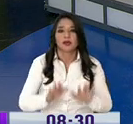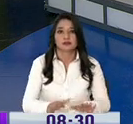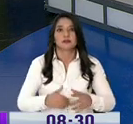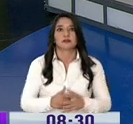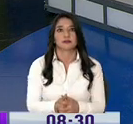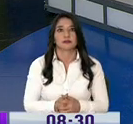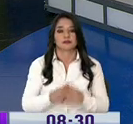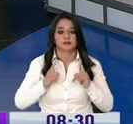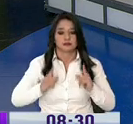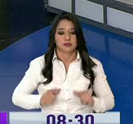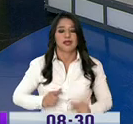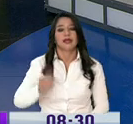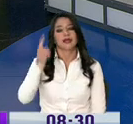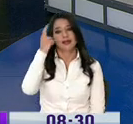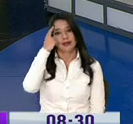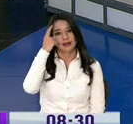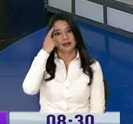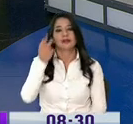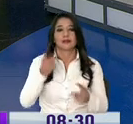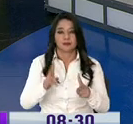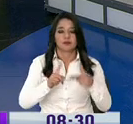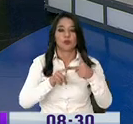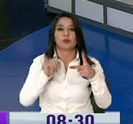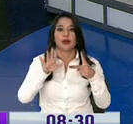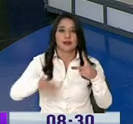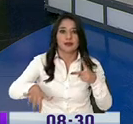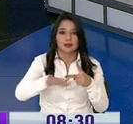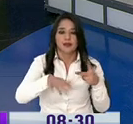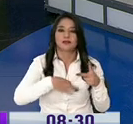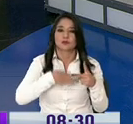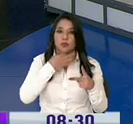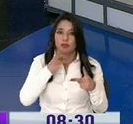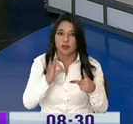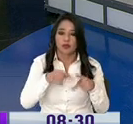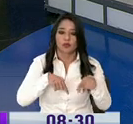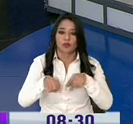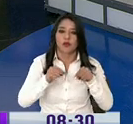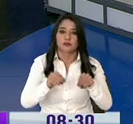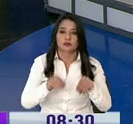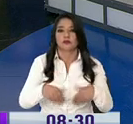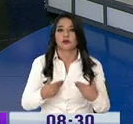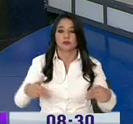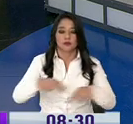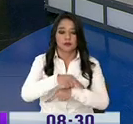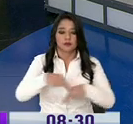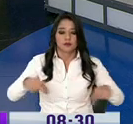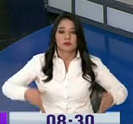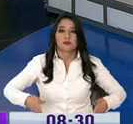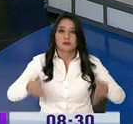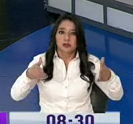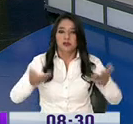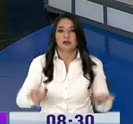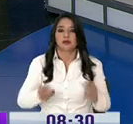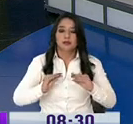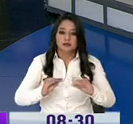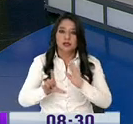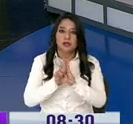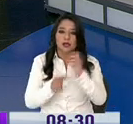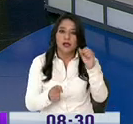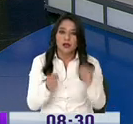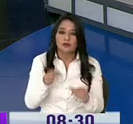salud mental. Somos más. Que nos den urbanidad. Eso. Educación vial. ¿Cómo cruzar las vías? ¿Cómo eso? O sea, claro,